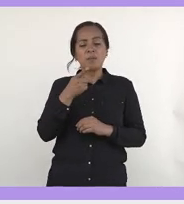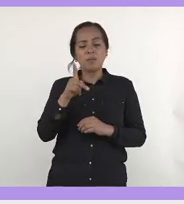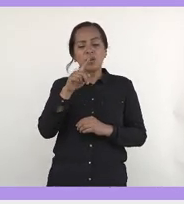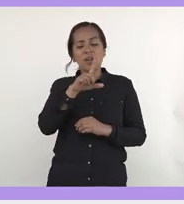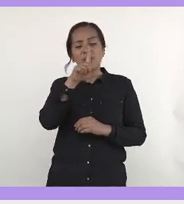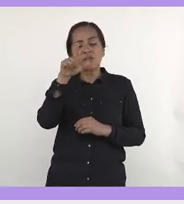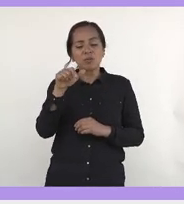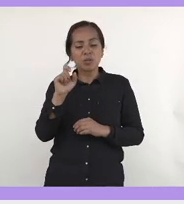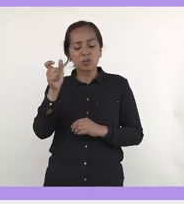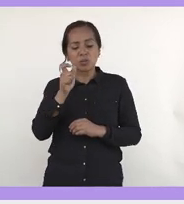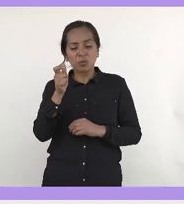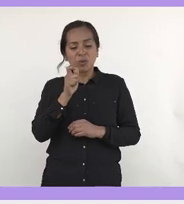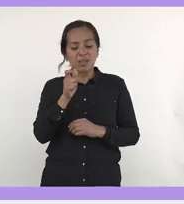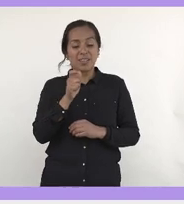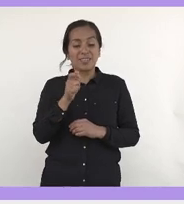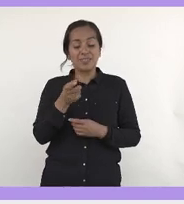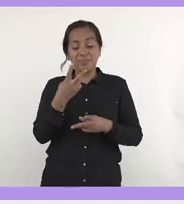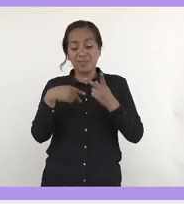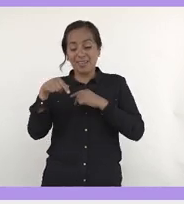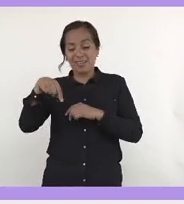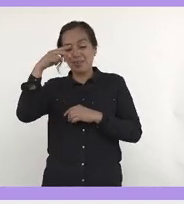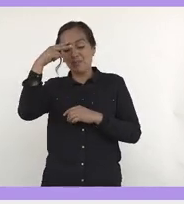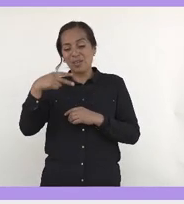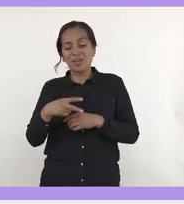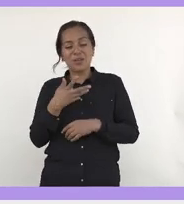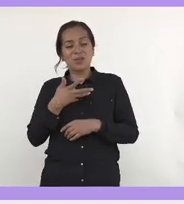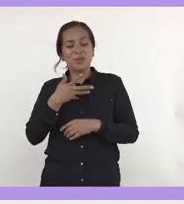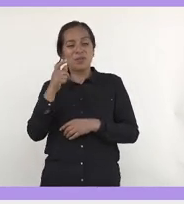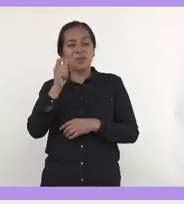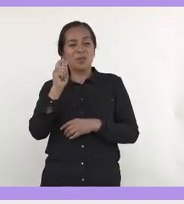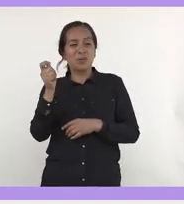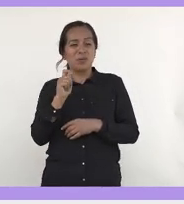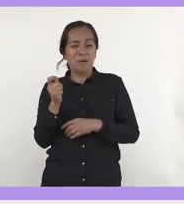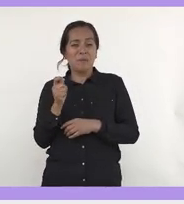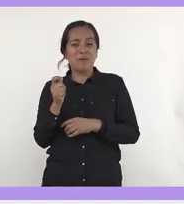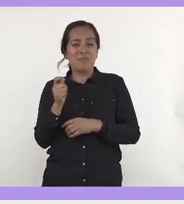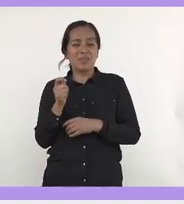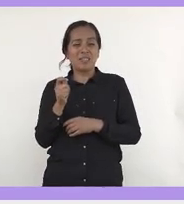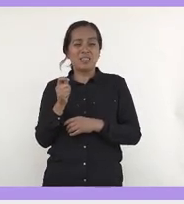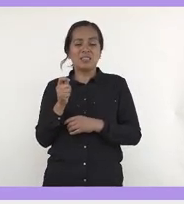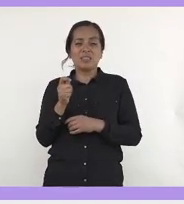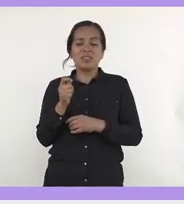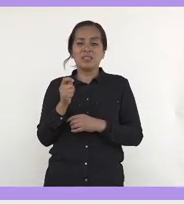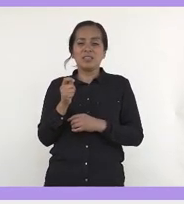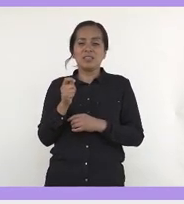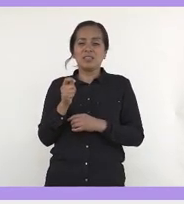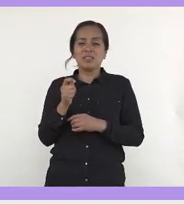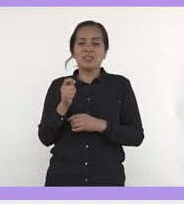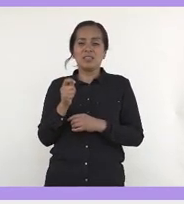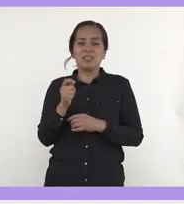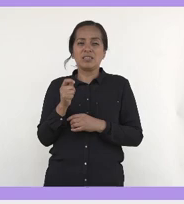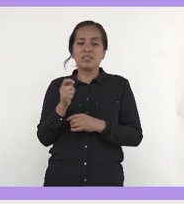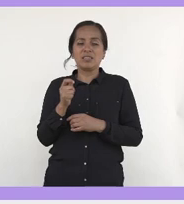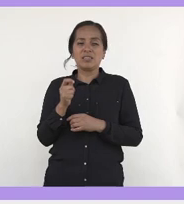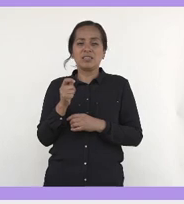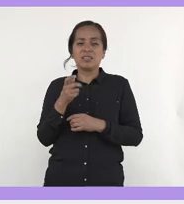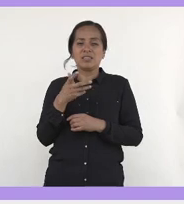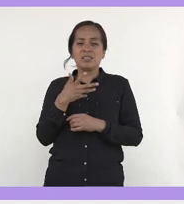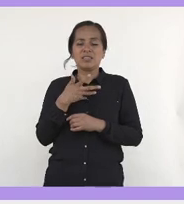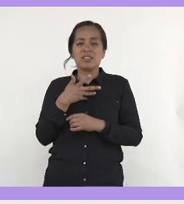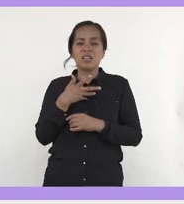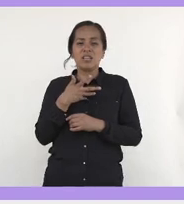después cuando llegué acá tu novio que veía la primera segunda Tercera y la que no exista O sea la centésima